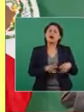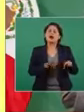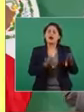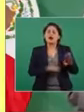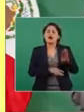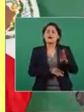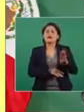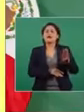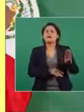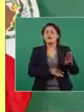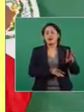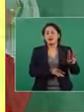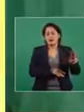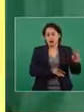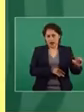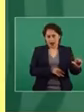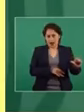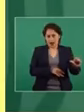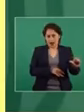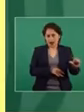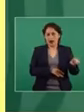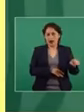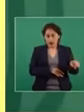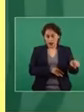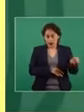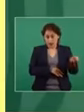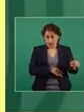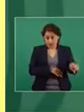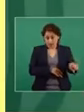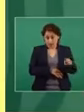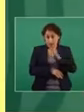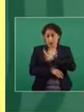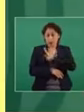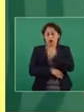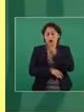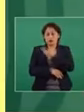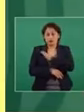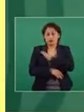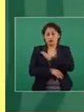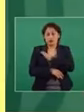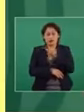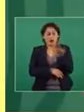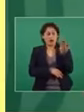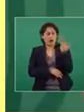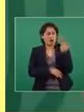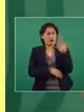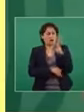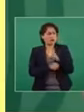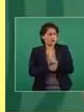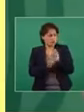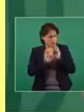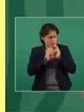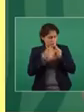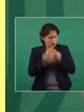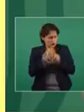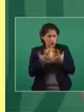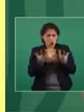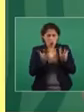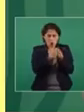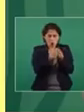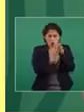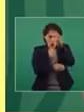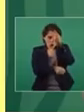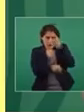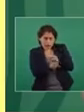BBVA. Así es, de España, acaba de estar con nosotros hace como 10 días con los directivos, y hay muy